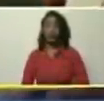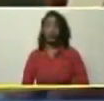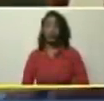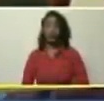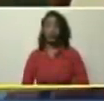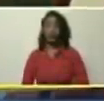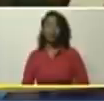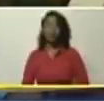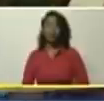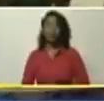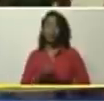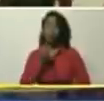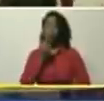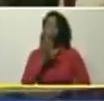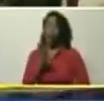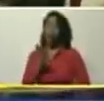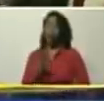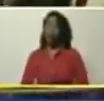Bueno.